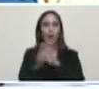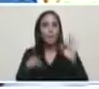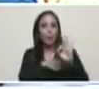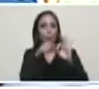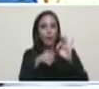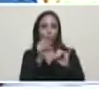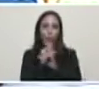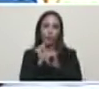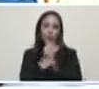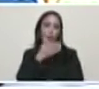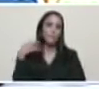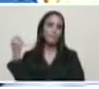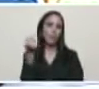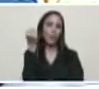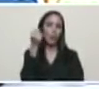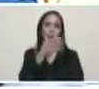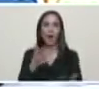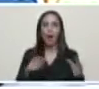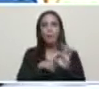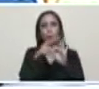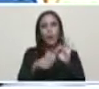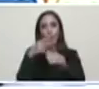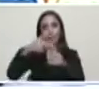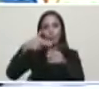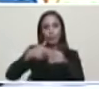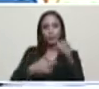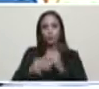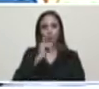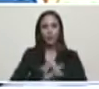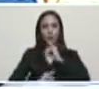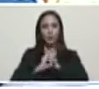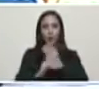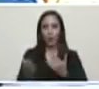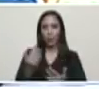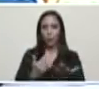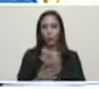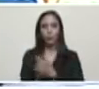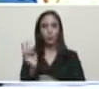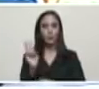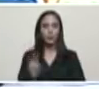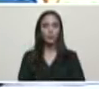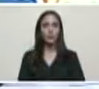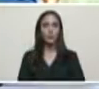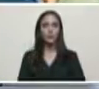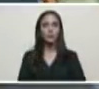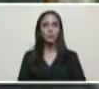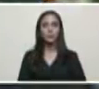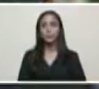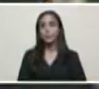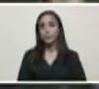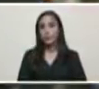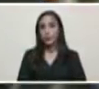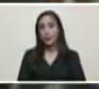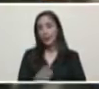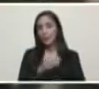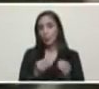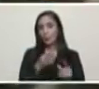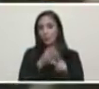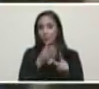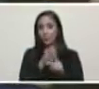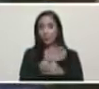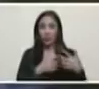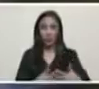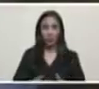digital petrolera de carácter internacional para Venezuela y a pesar de la persecución